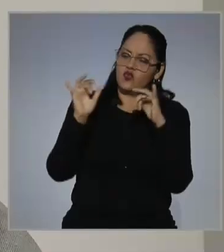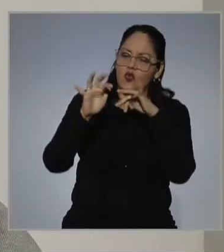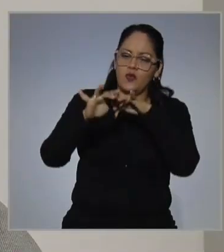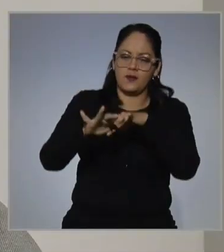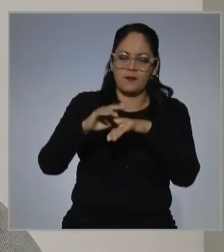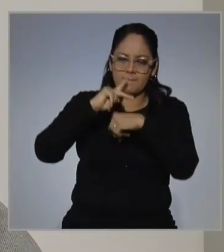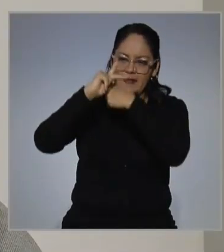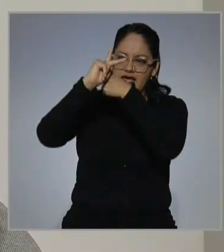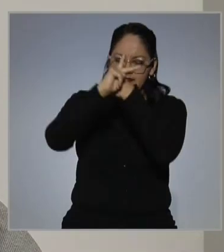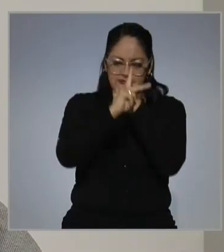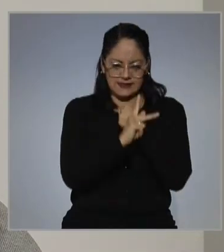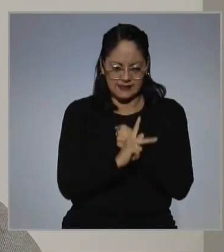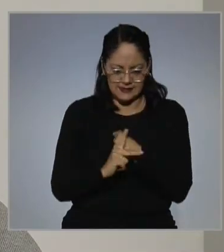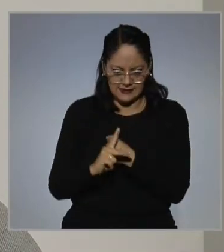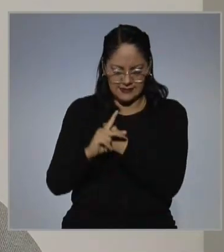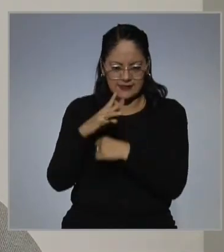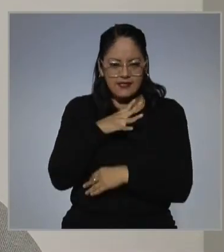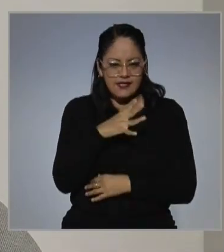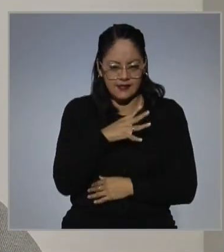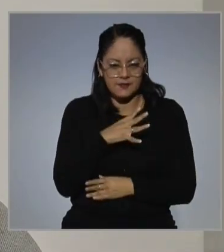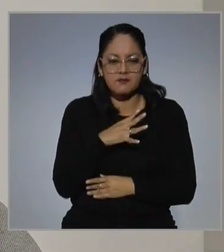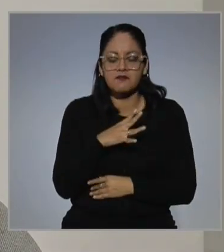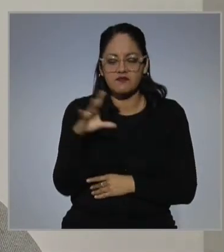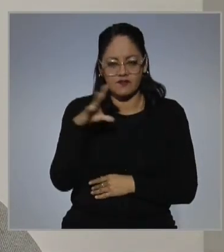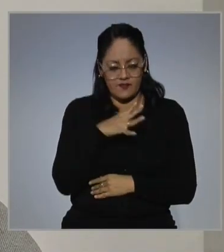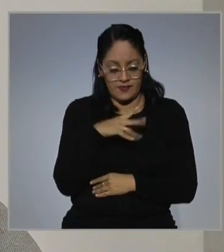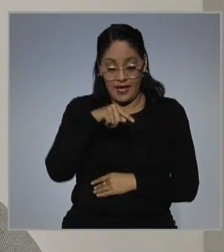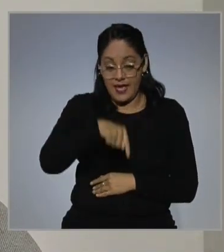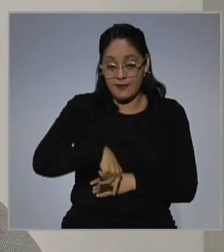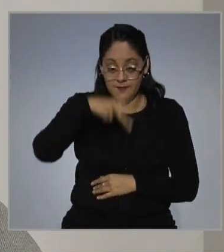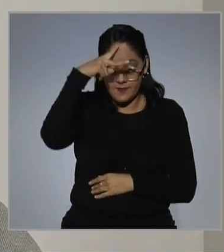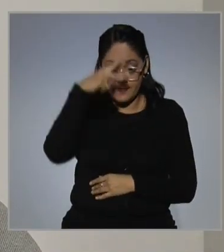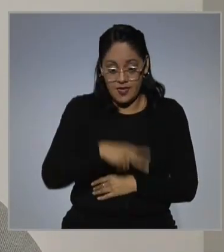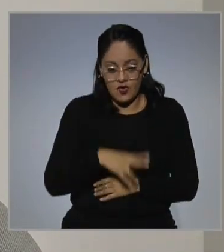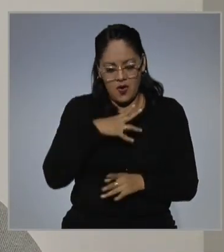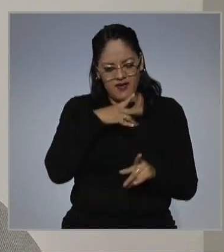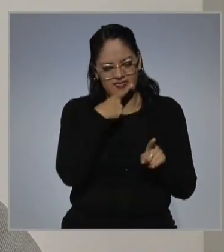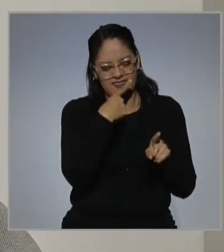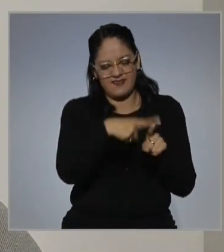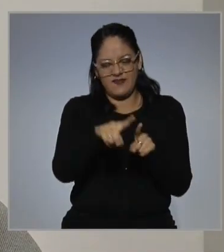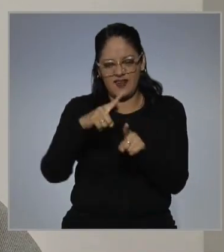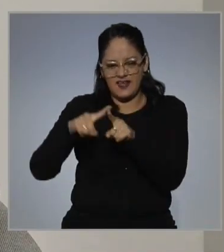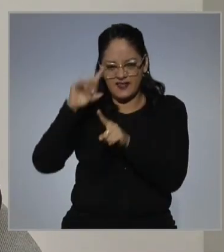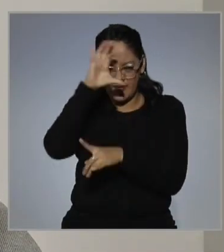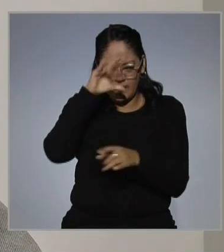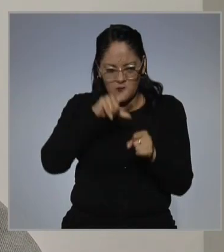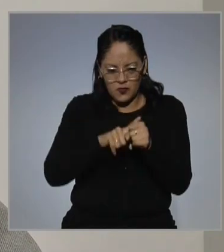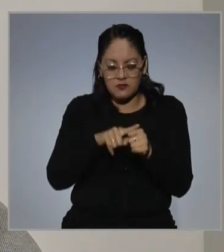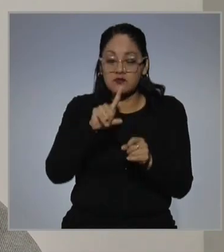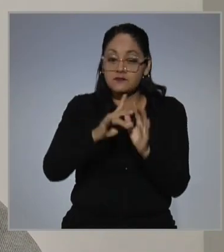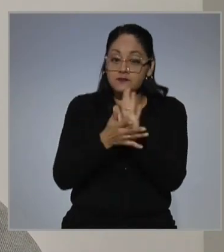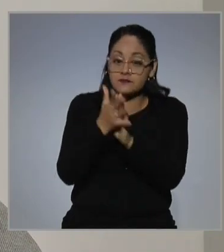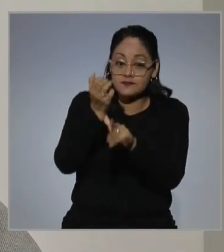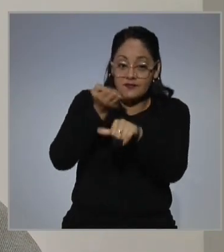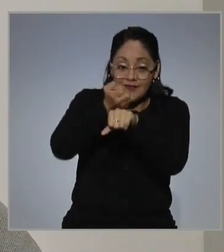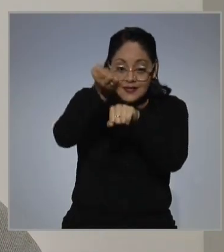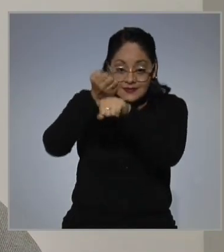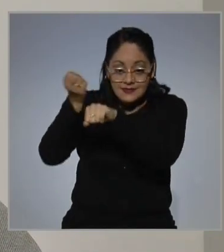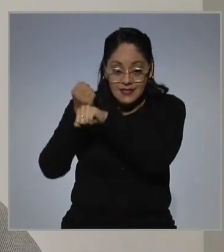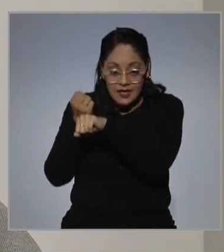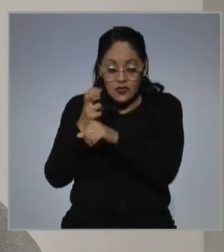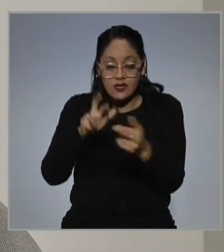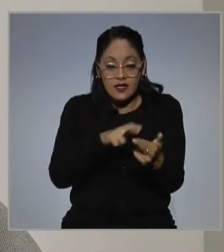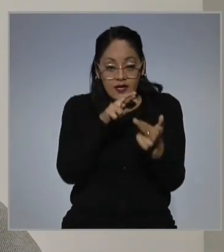cultura. La diversidad cultural que tiene nuestro país. Tú vas a un estado, a distintas regiones